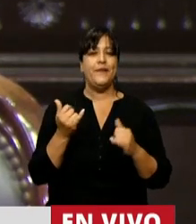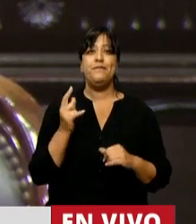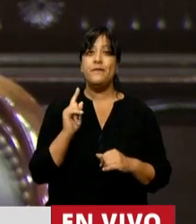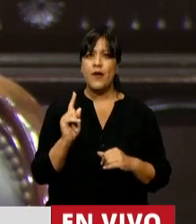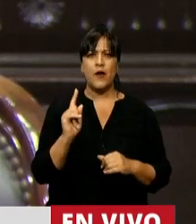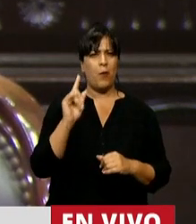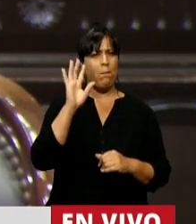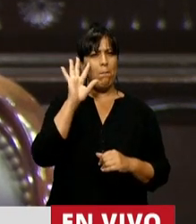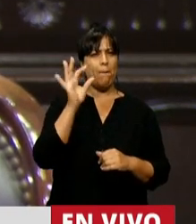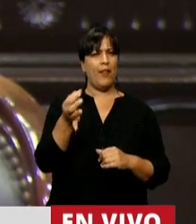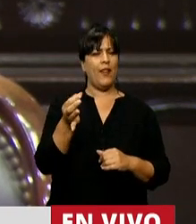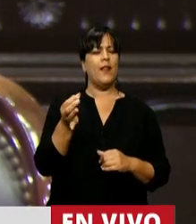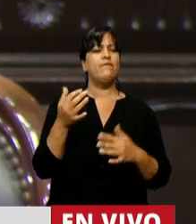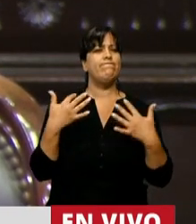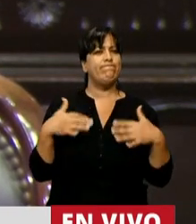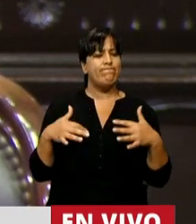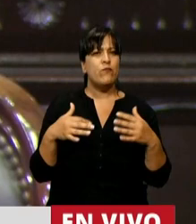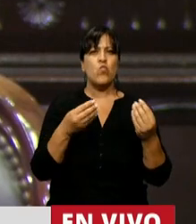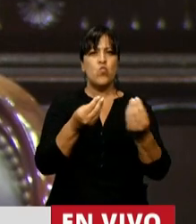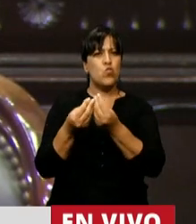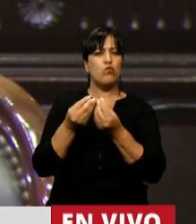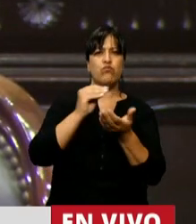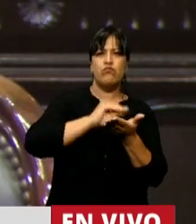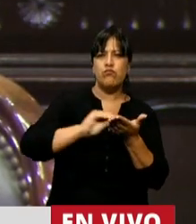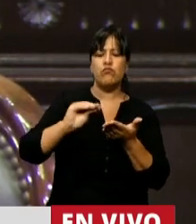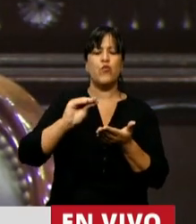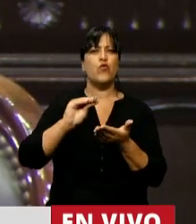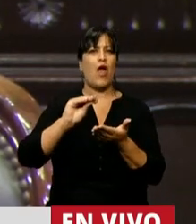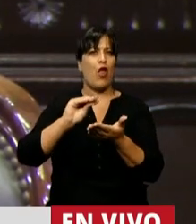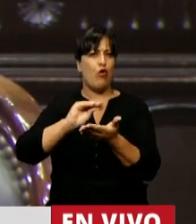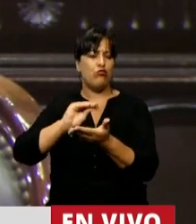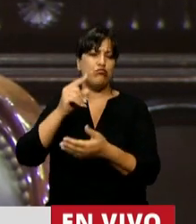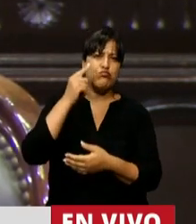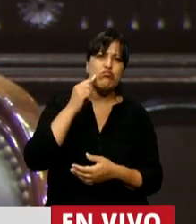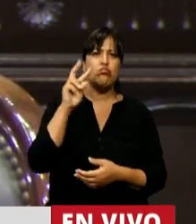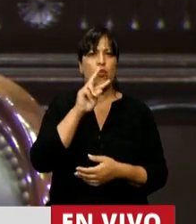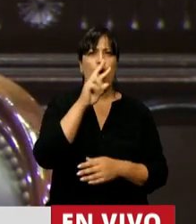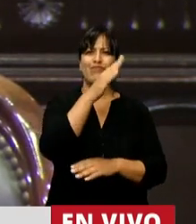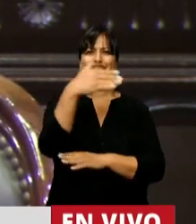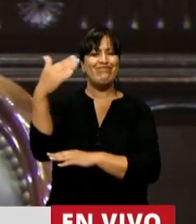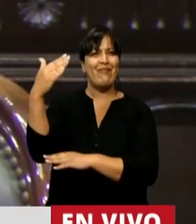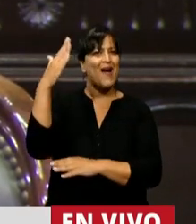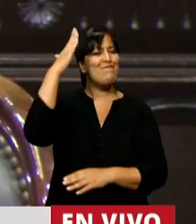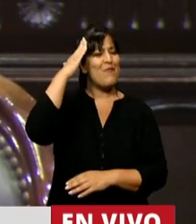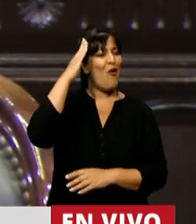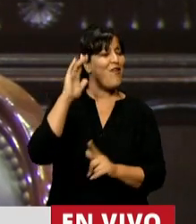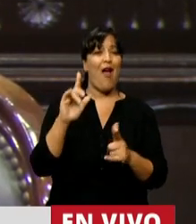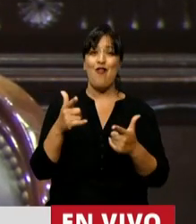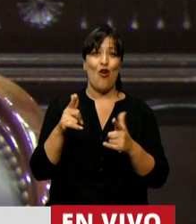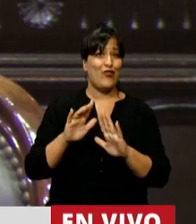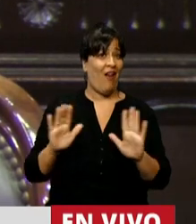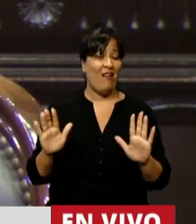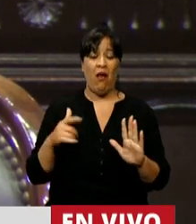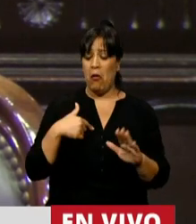evidentemente en muchos de los diputados y diputadas que han hablado no funciona, no se